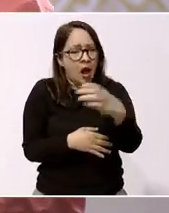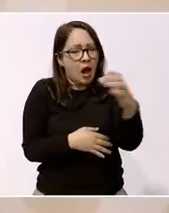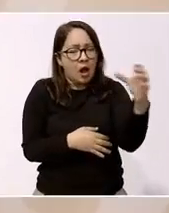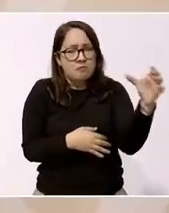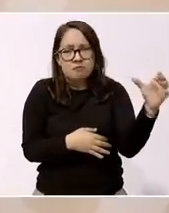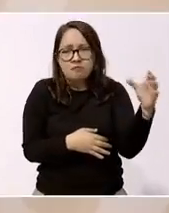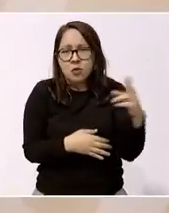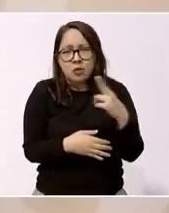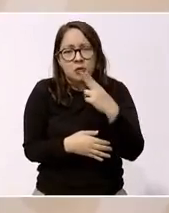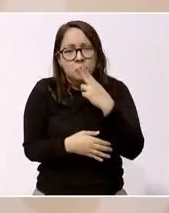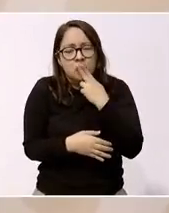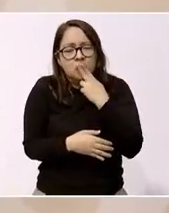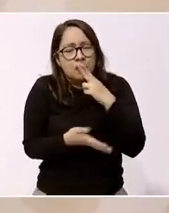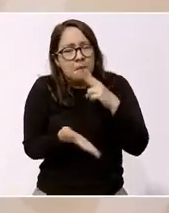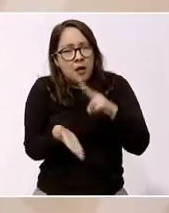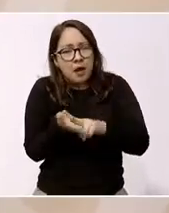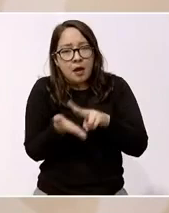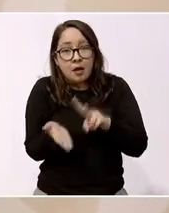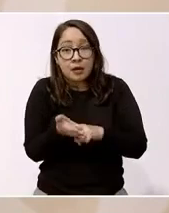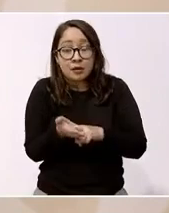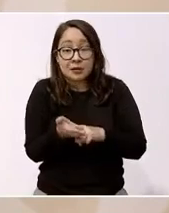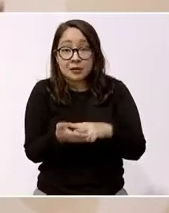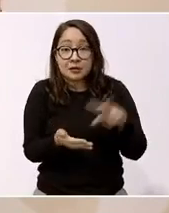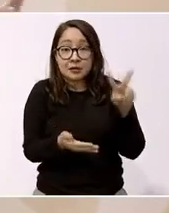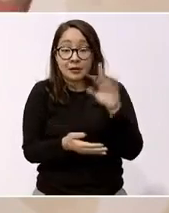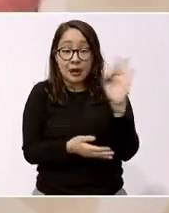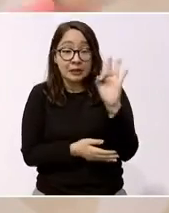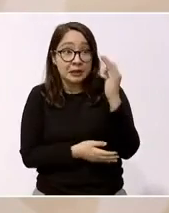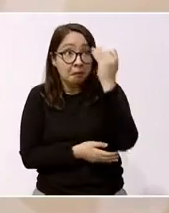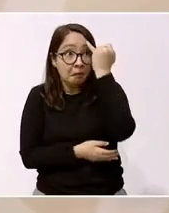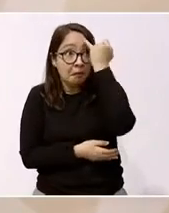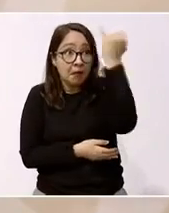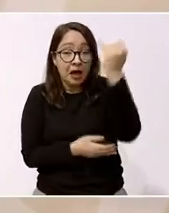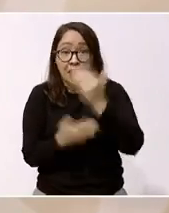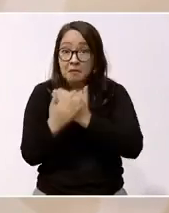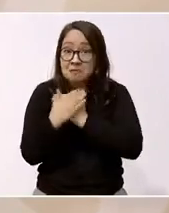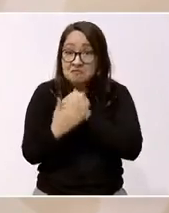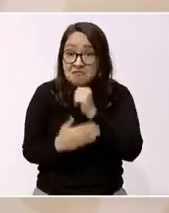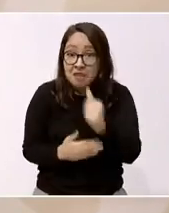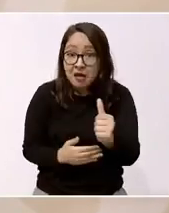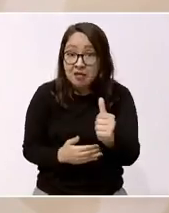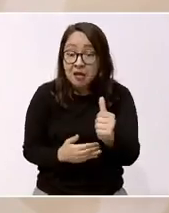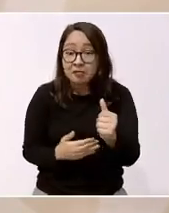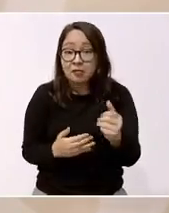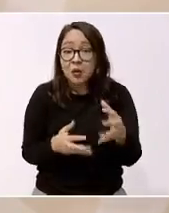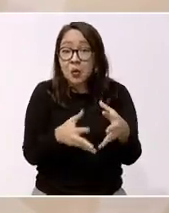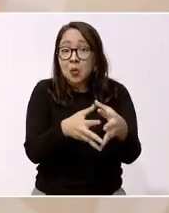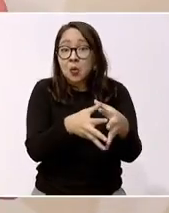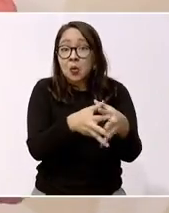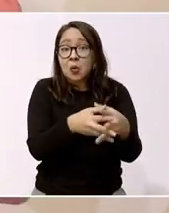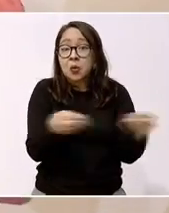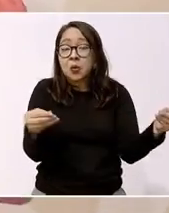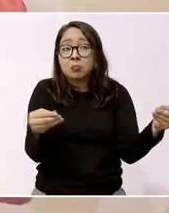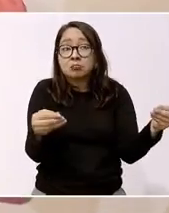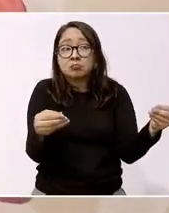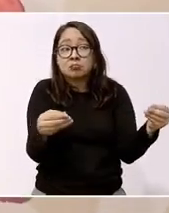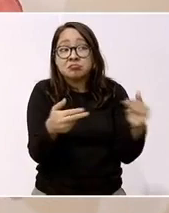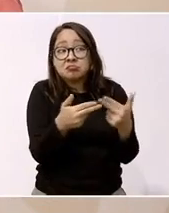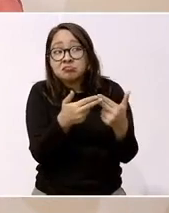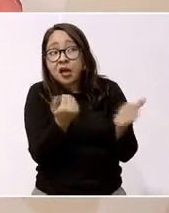tierra. Si no fuese por ese amor, ya no existirían los campesinos,